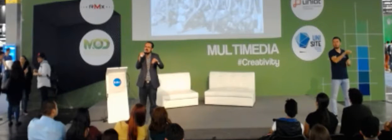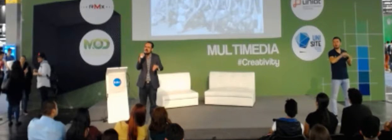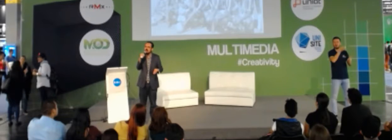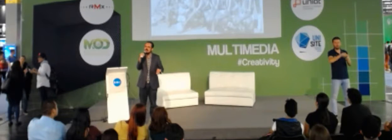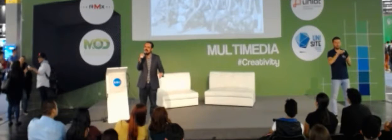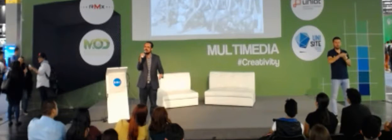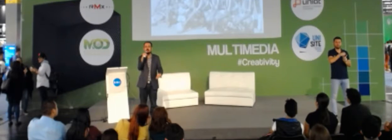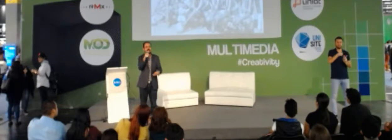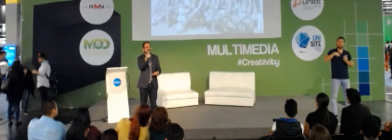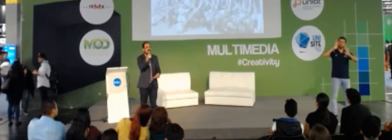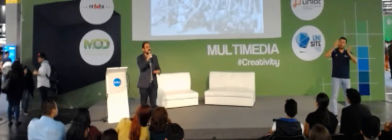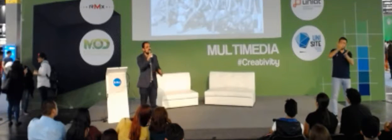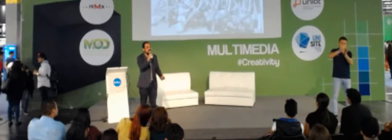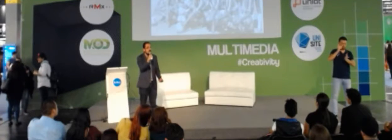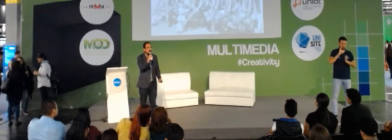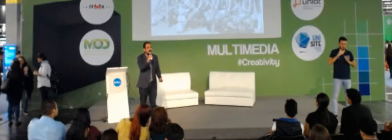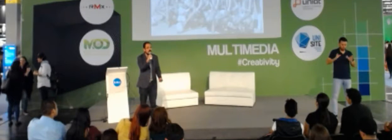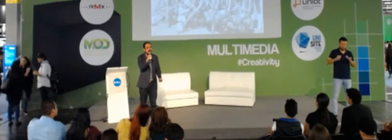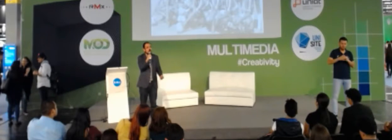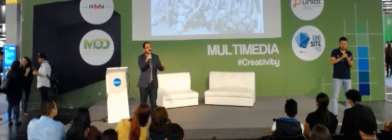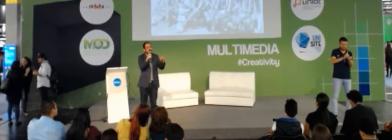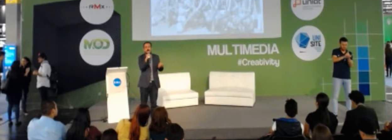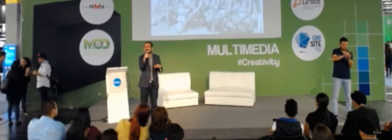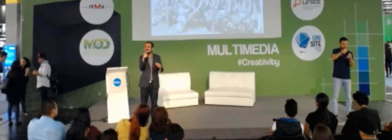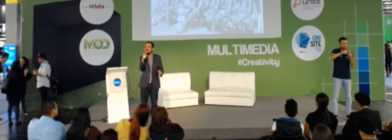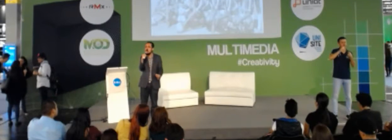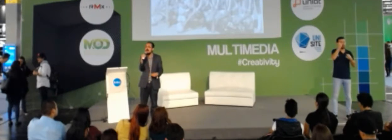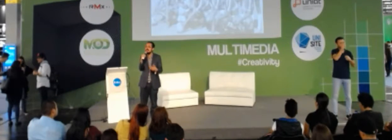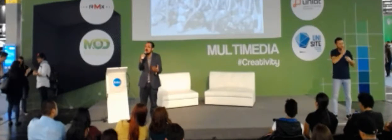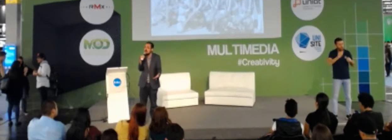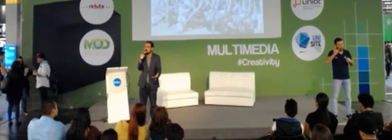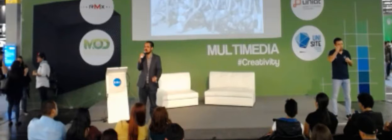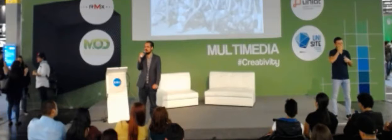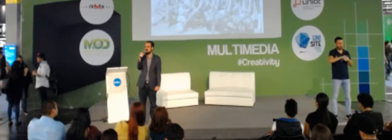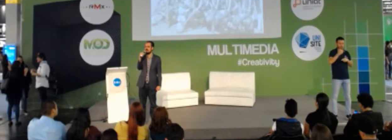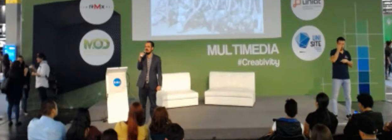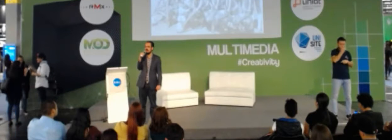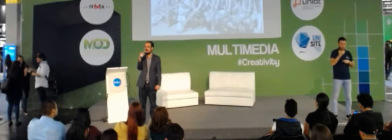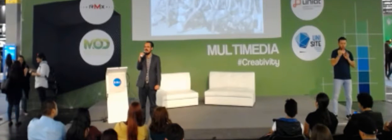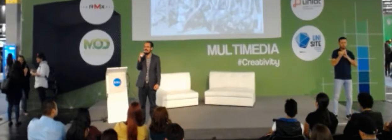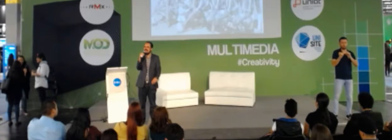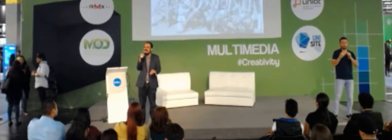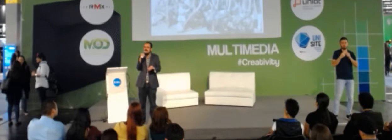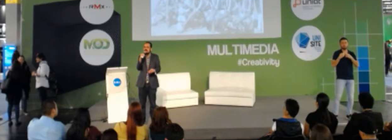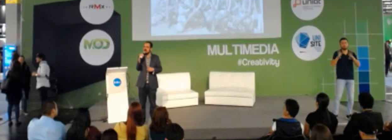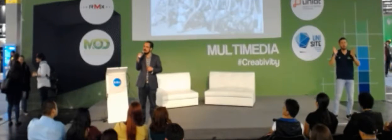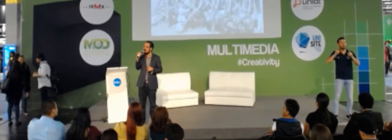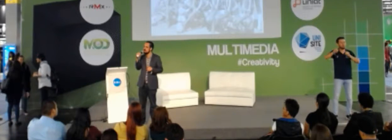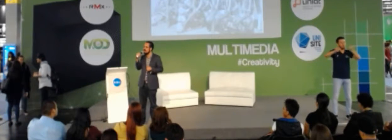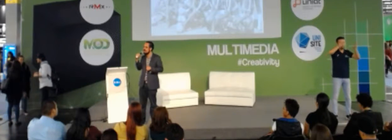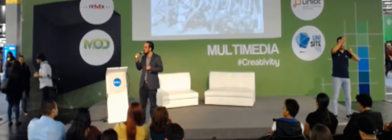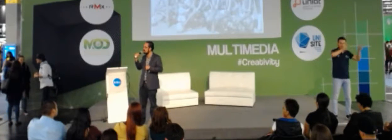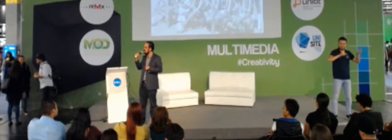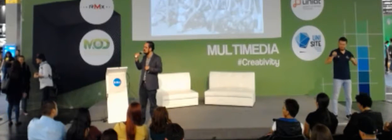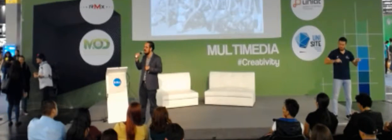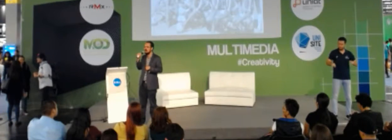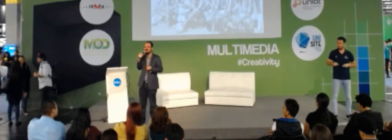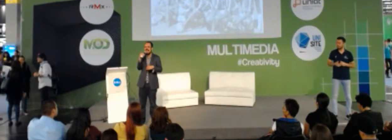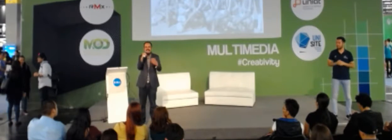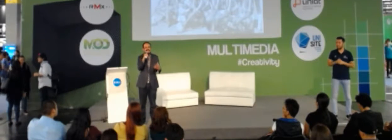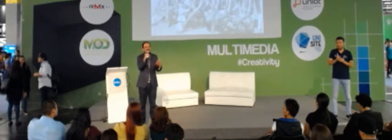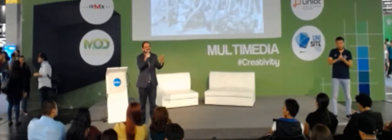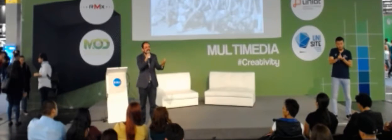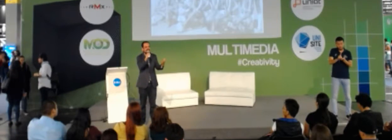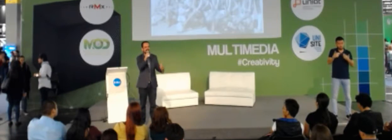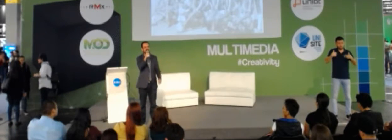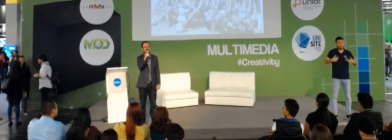tenemos todo el derecho de utilizar nuestro idioma, porque a través del idioma somos. El gran derecho que podemos tener como seres humanos es